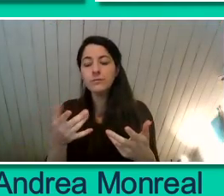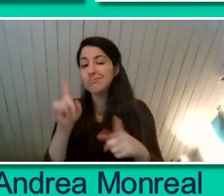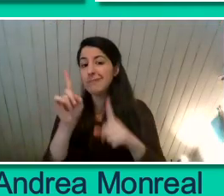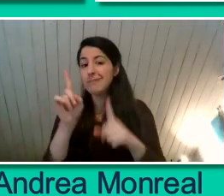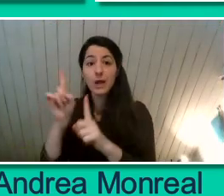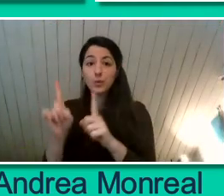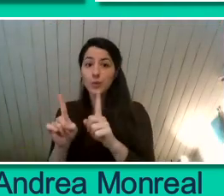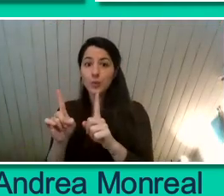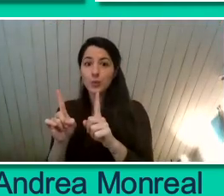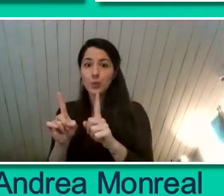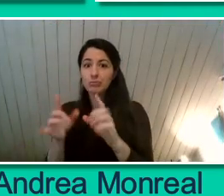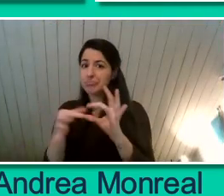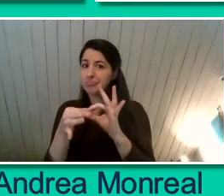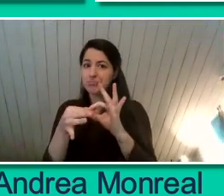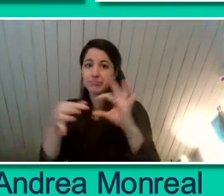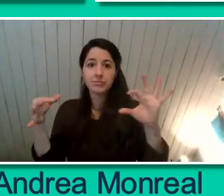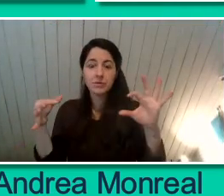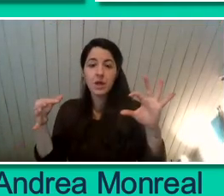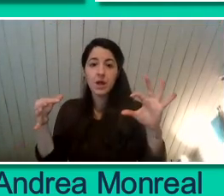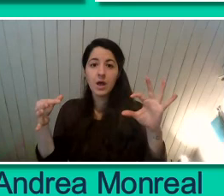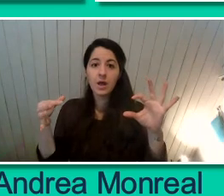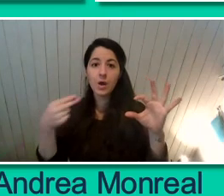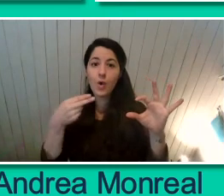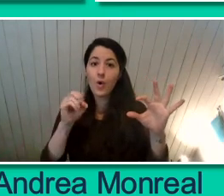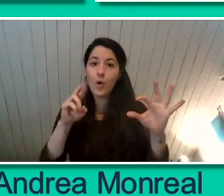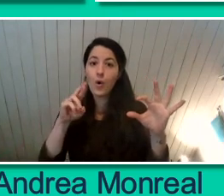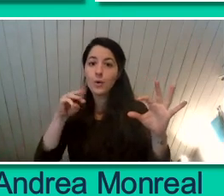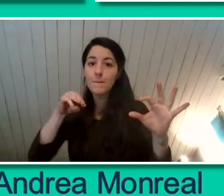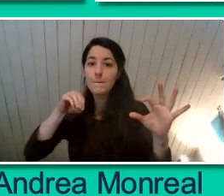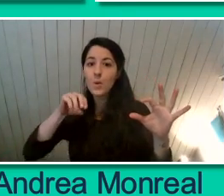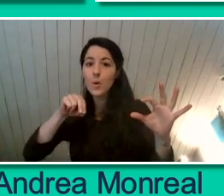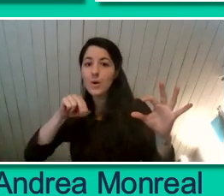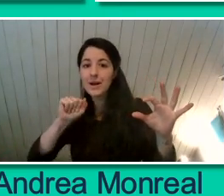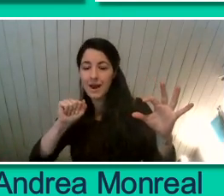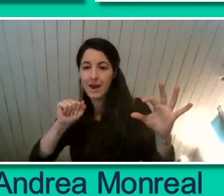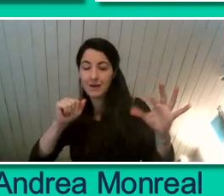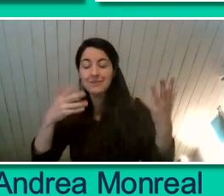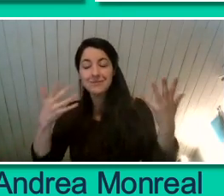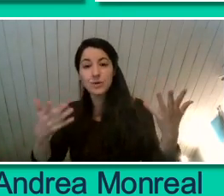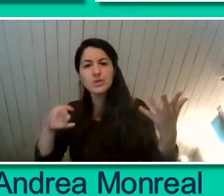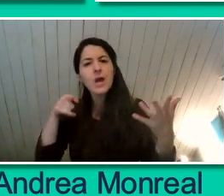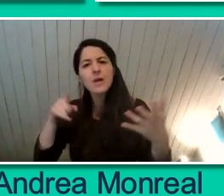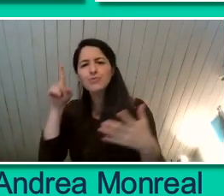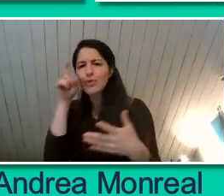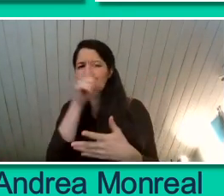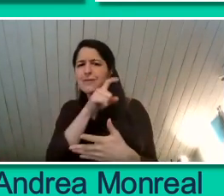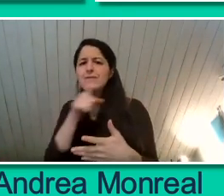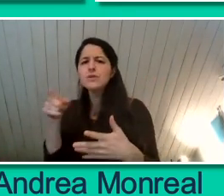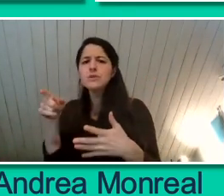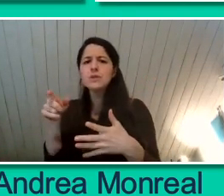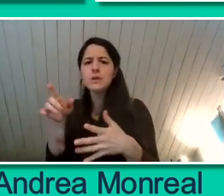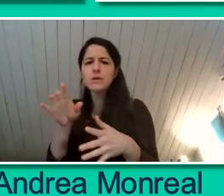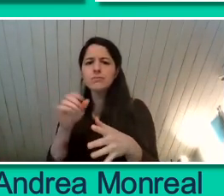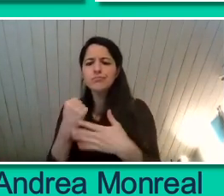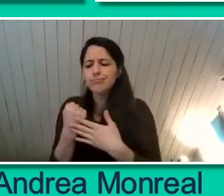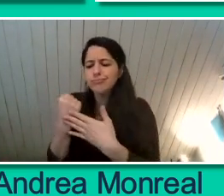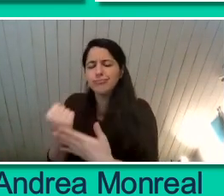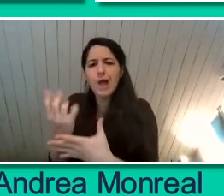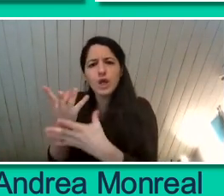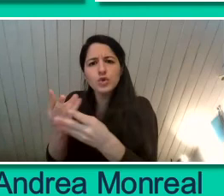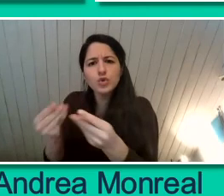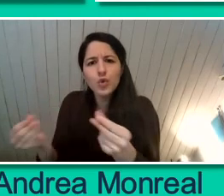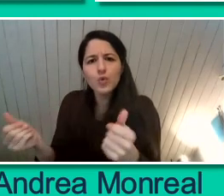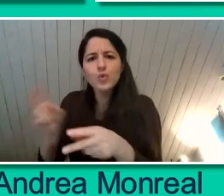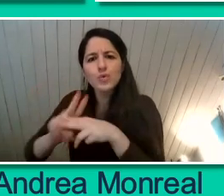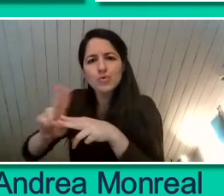nada que ver con las hormonas y que por eso son también difíciles de tratar porque no se puede atacar directamente esa